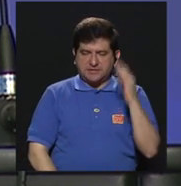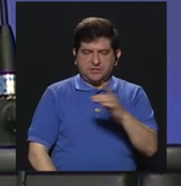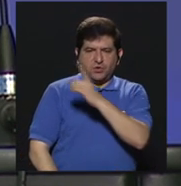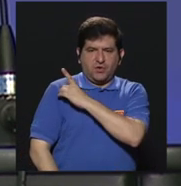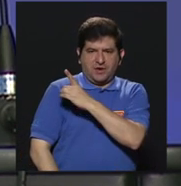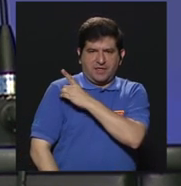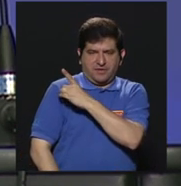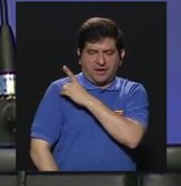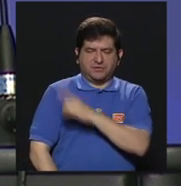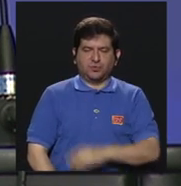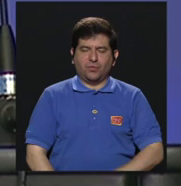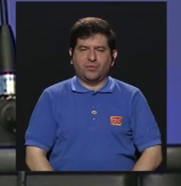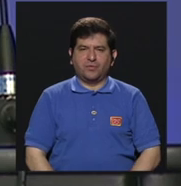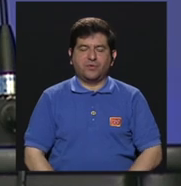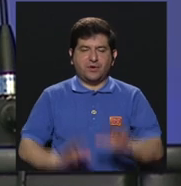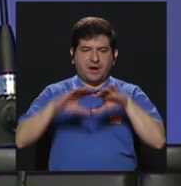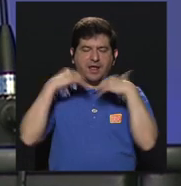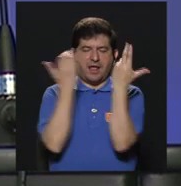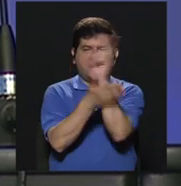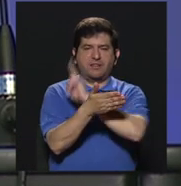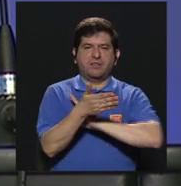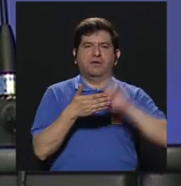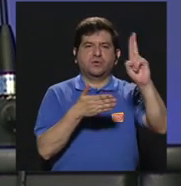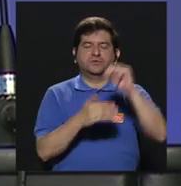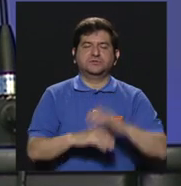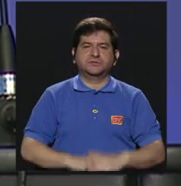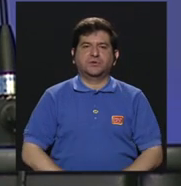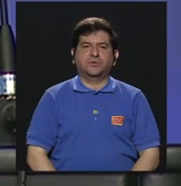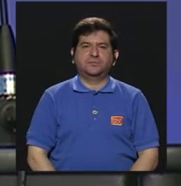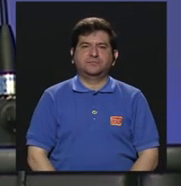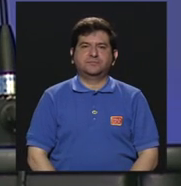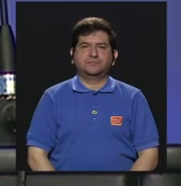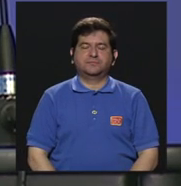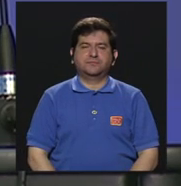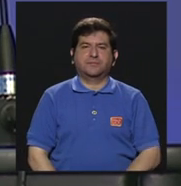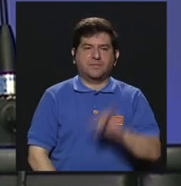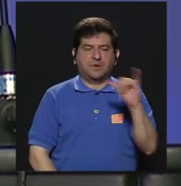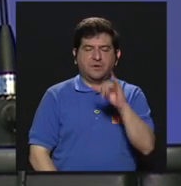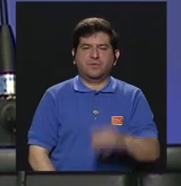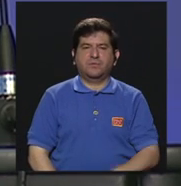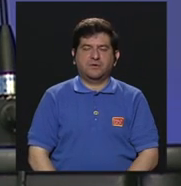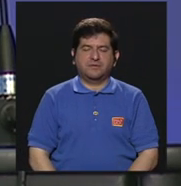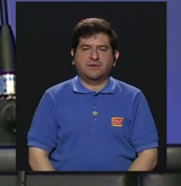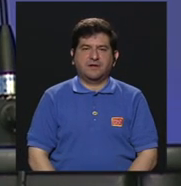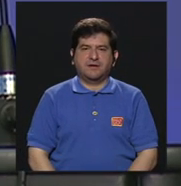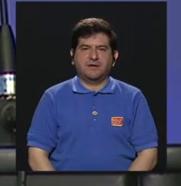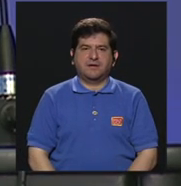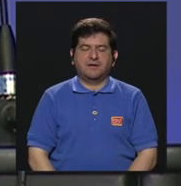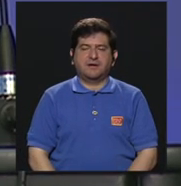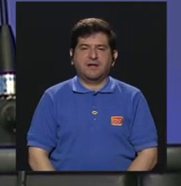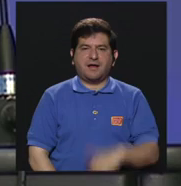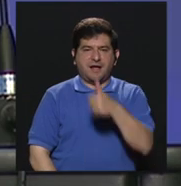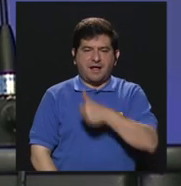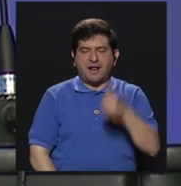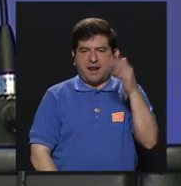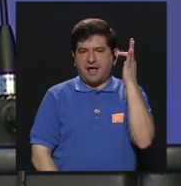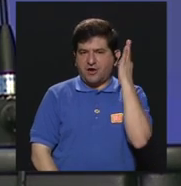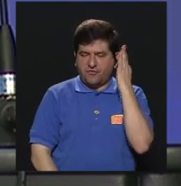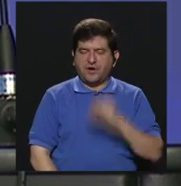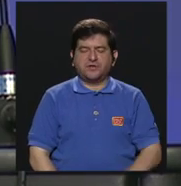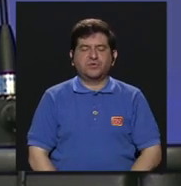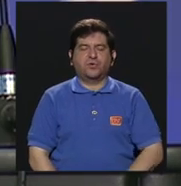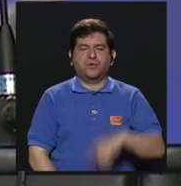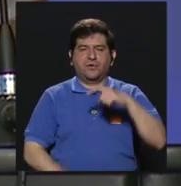directora del Consejo Universitario, a la señora rectora